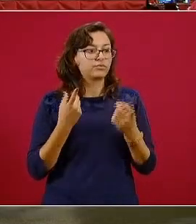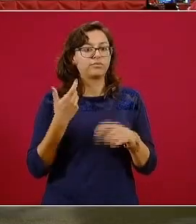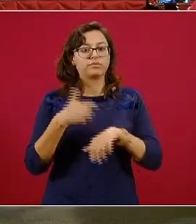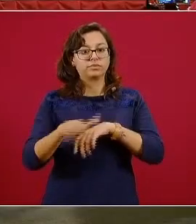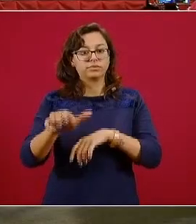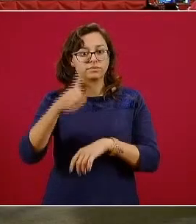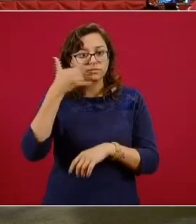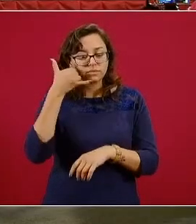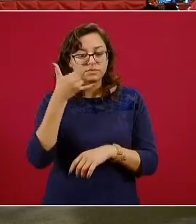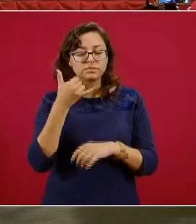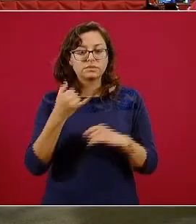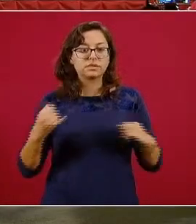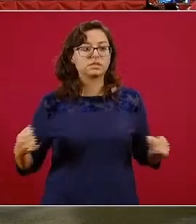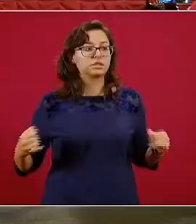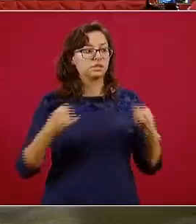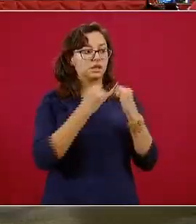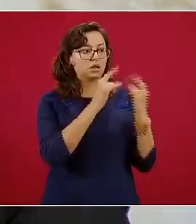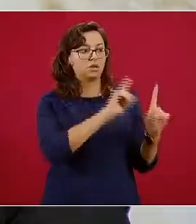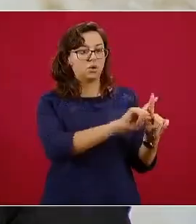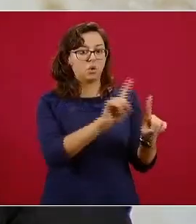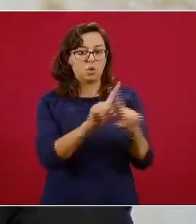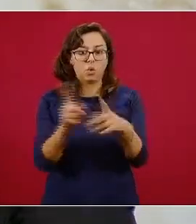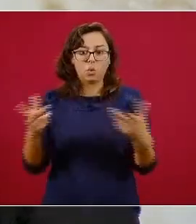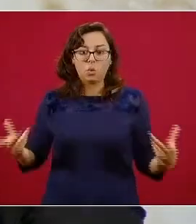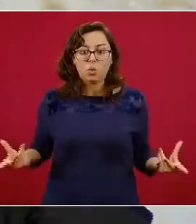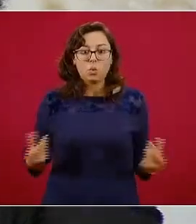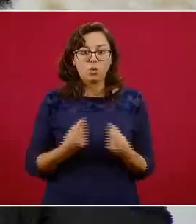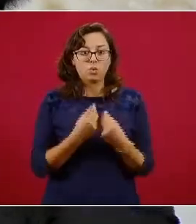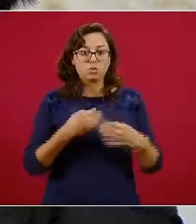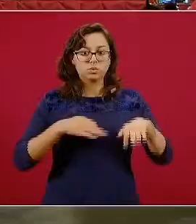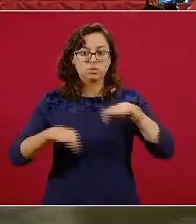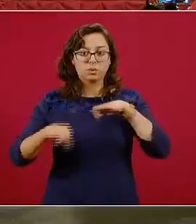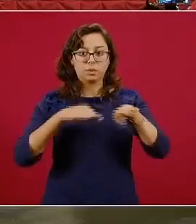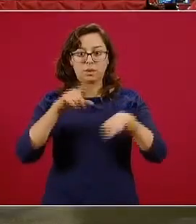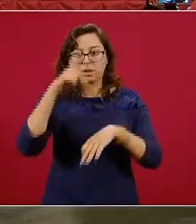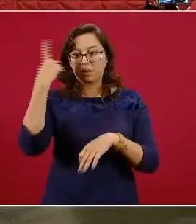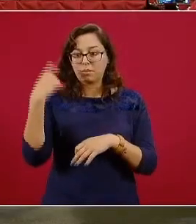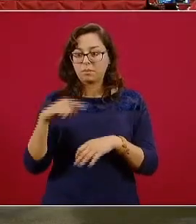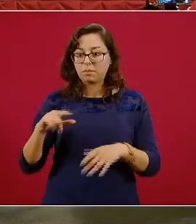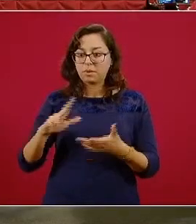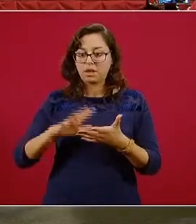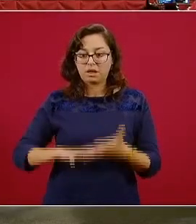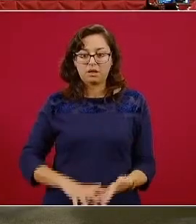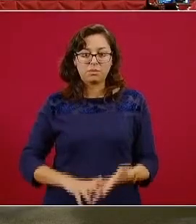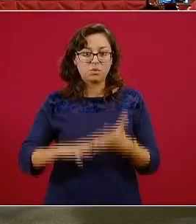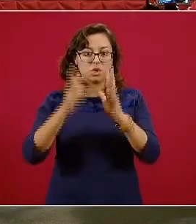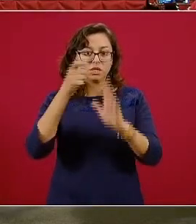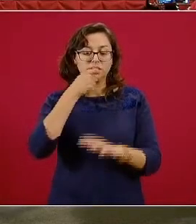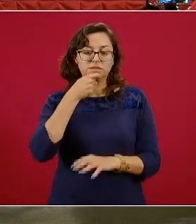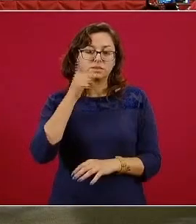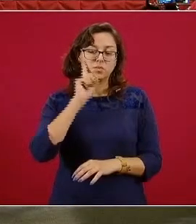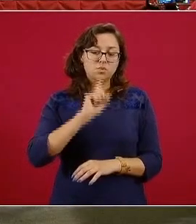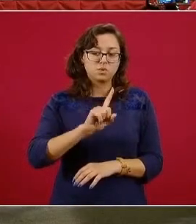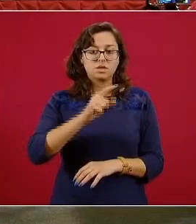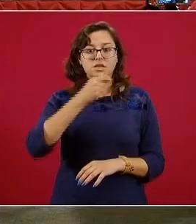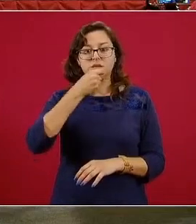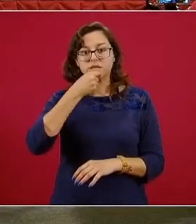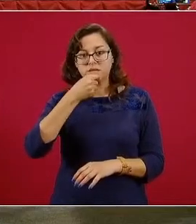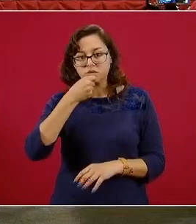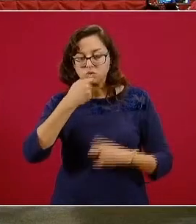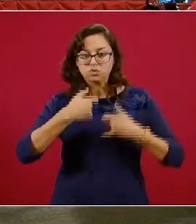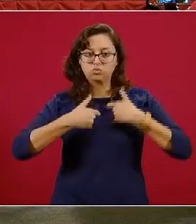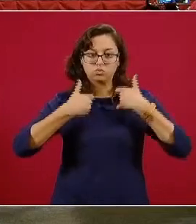e instituciones que trabajan coordinadamente en la erradicación de la violencia de género y en contra de niñas, niños